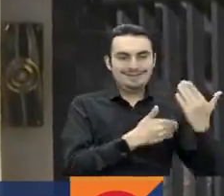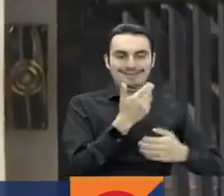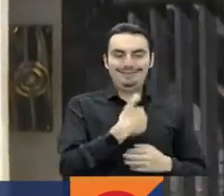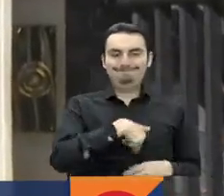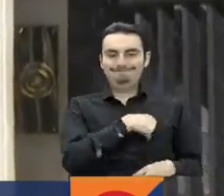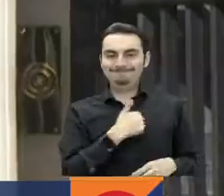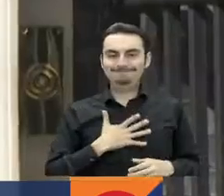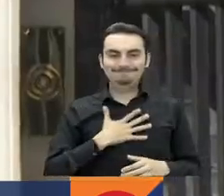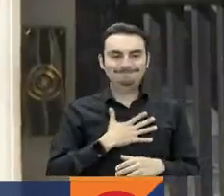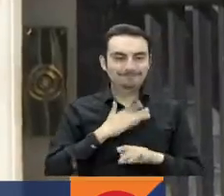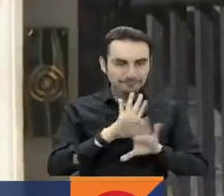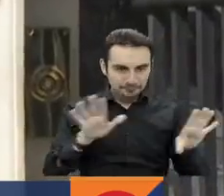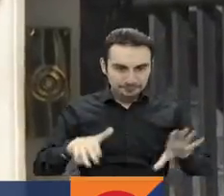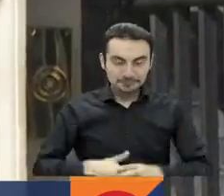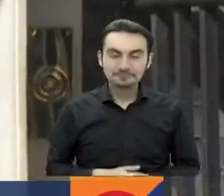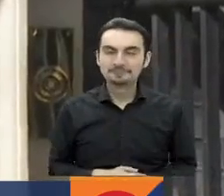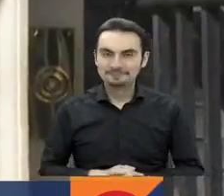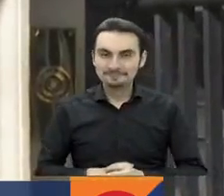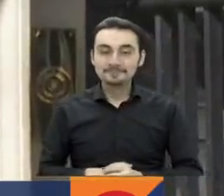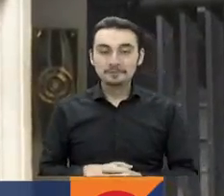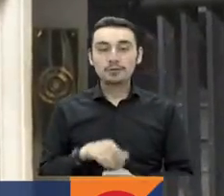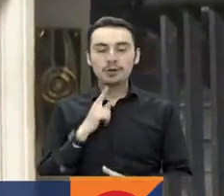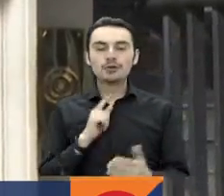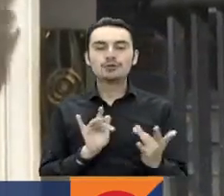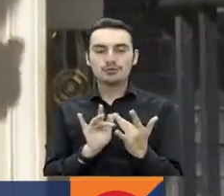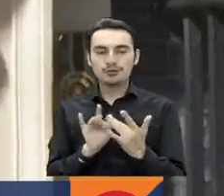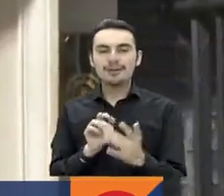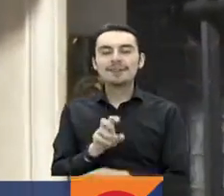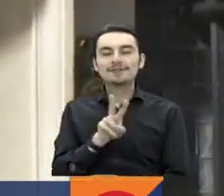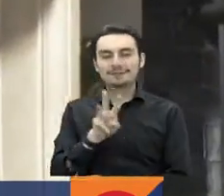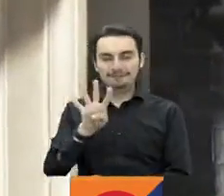detener una borrasca con tanto viento fuerte que corre por el reino